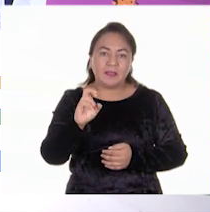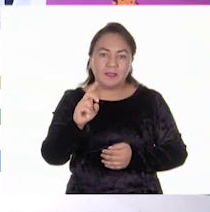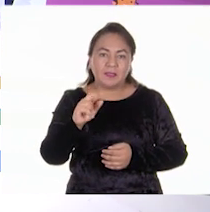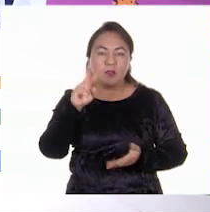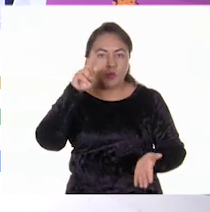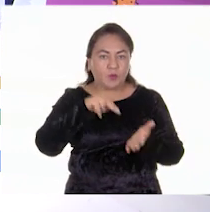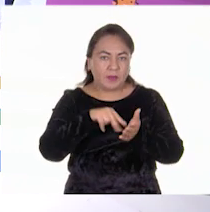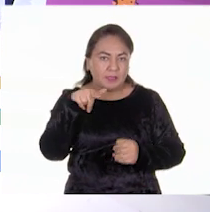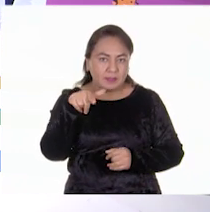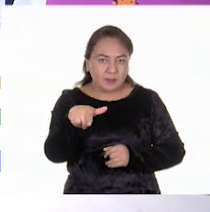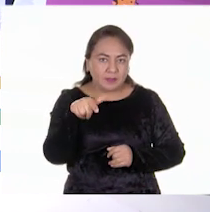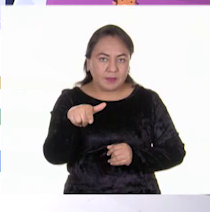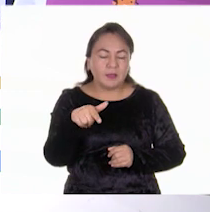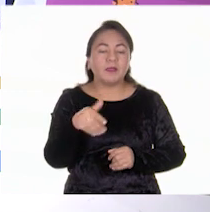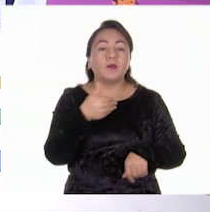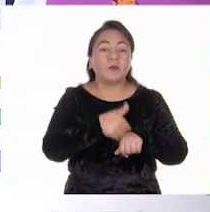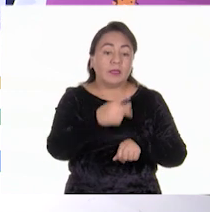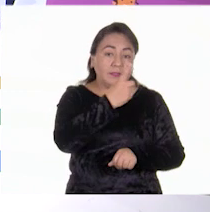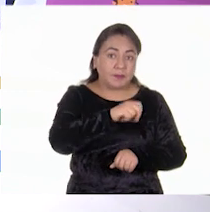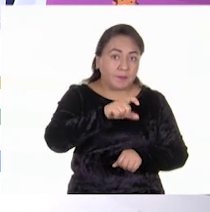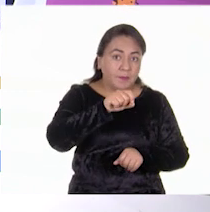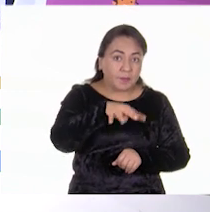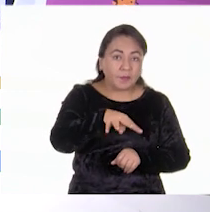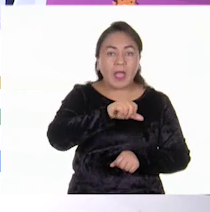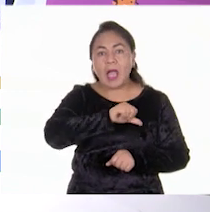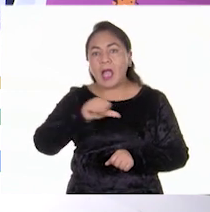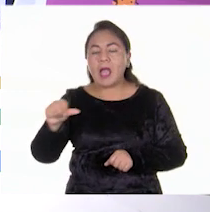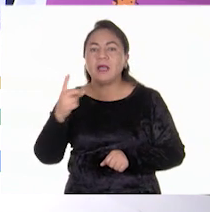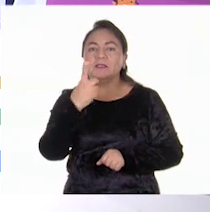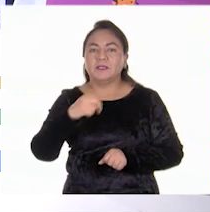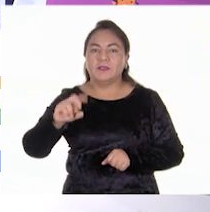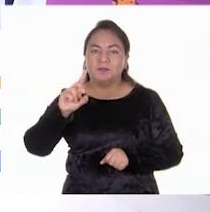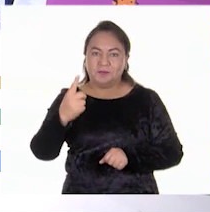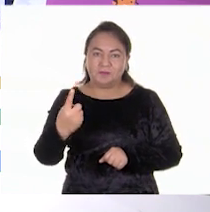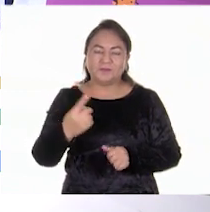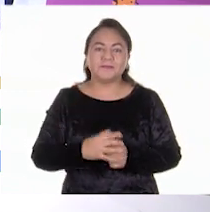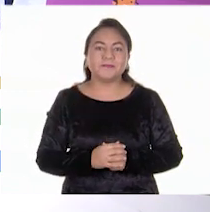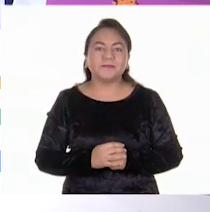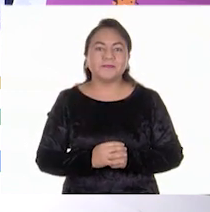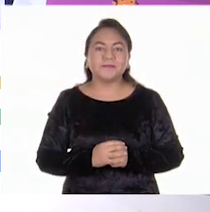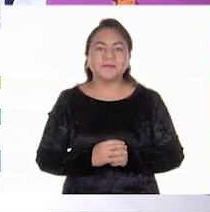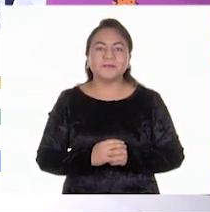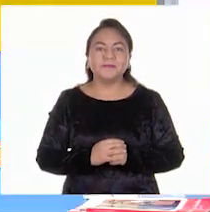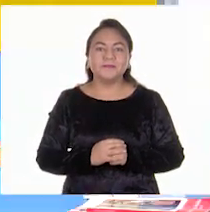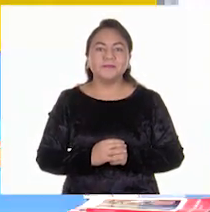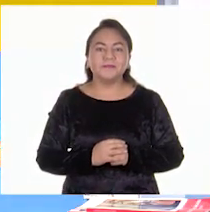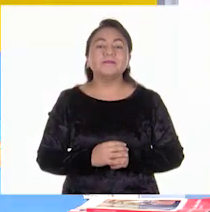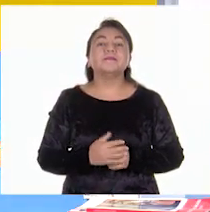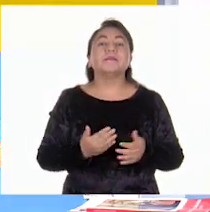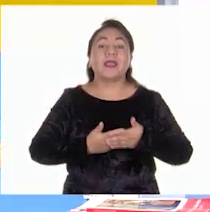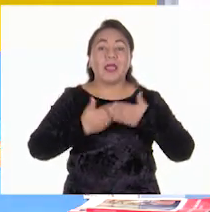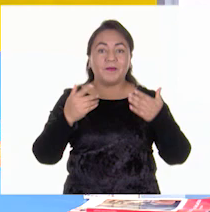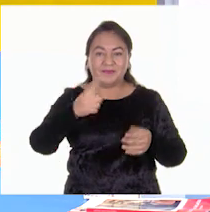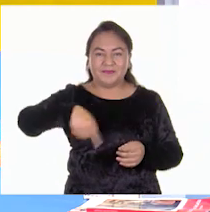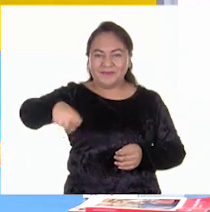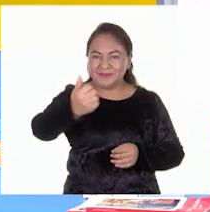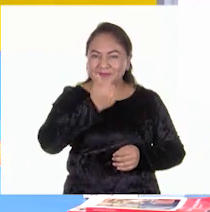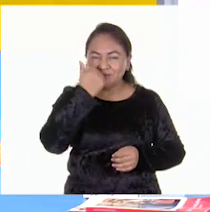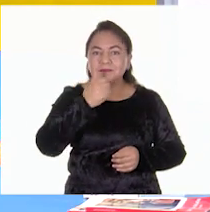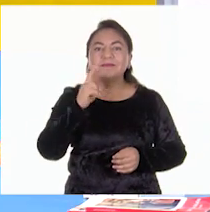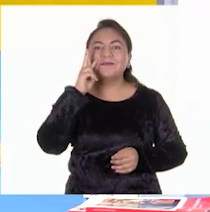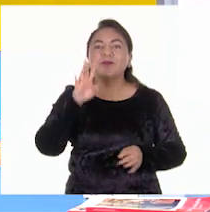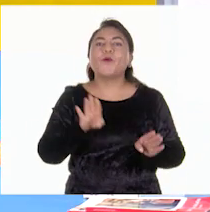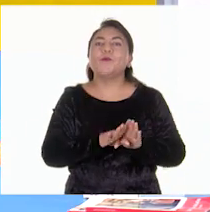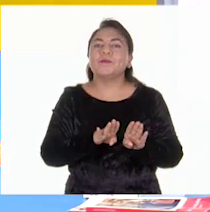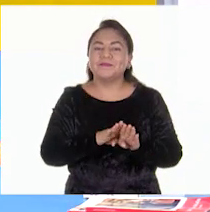2017, páginas de la 129 a la 131. Alumnas y alumnos en casa, ¿qué les